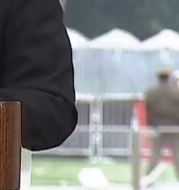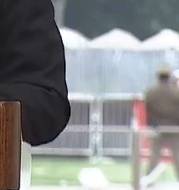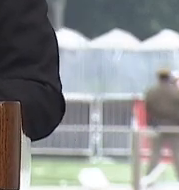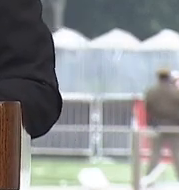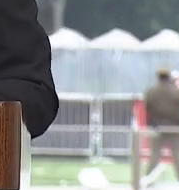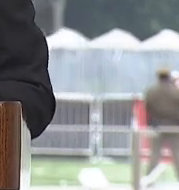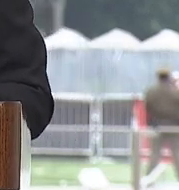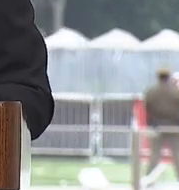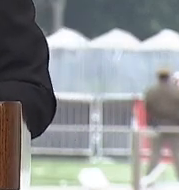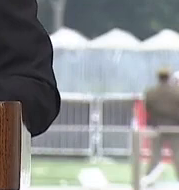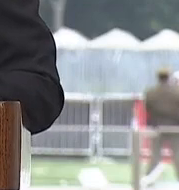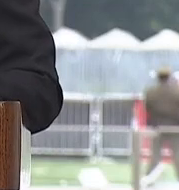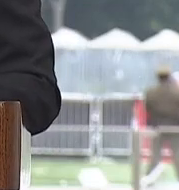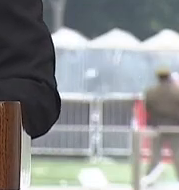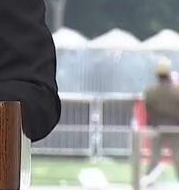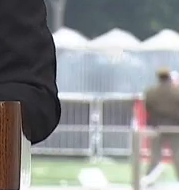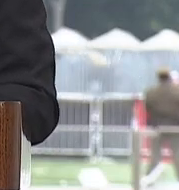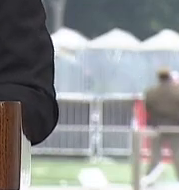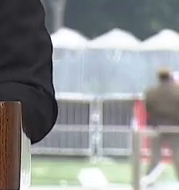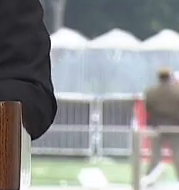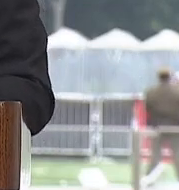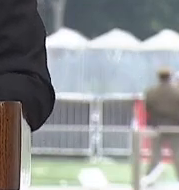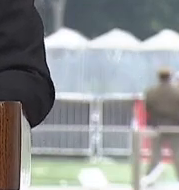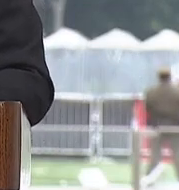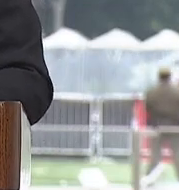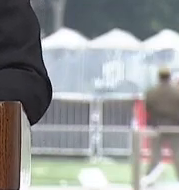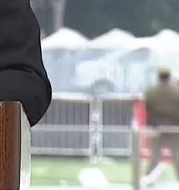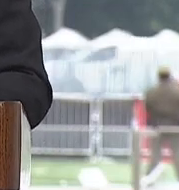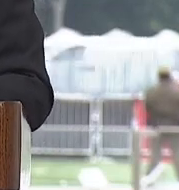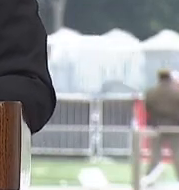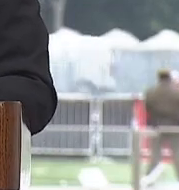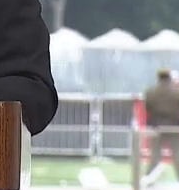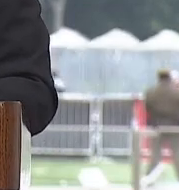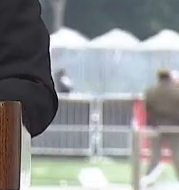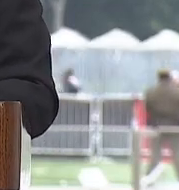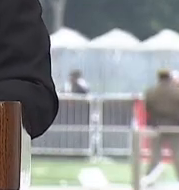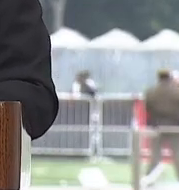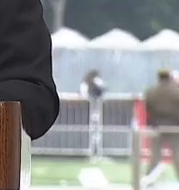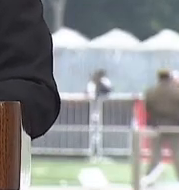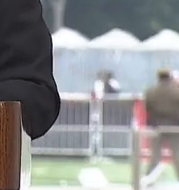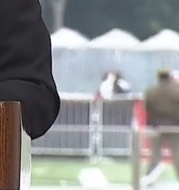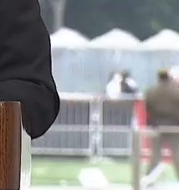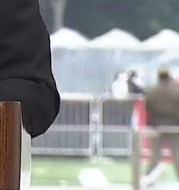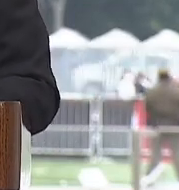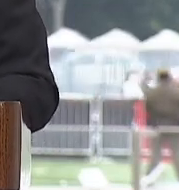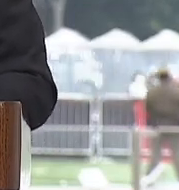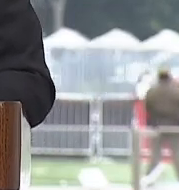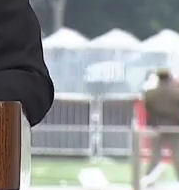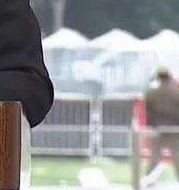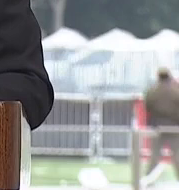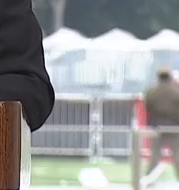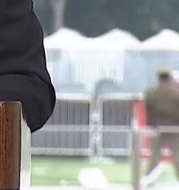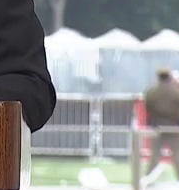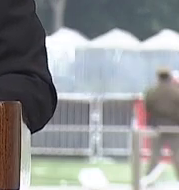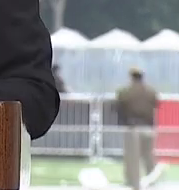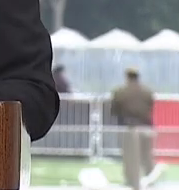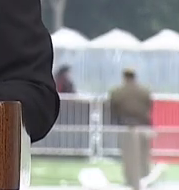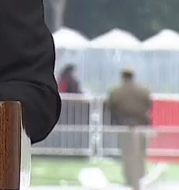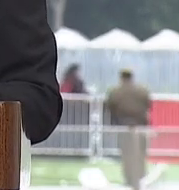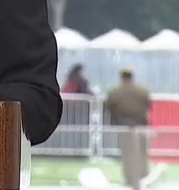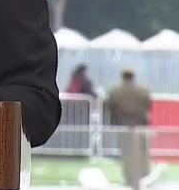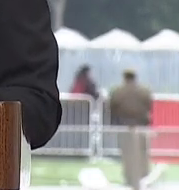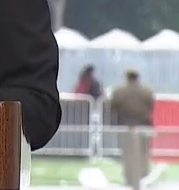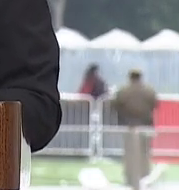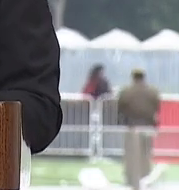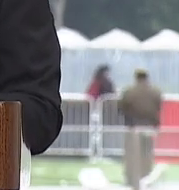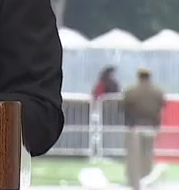volver a esta fractura. Esta ruptura debe desafiarnos a mirar lo que no queremos ver, señalando también al presidente Gabriel